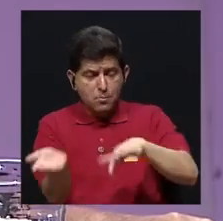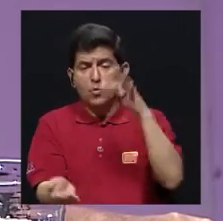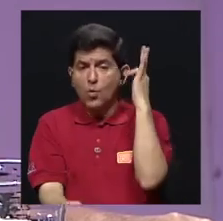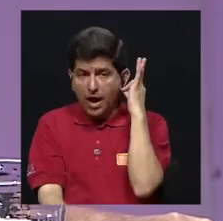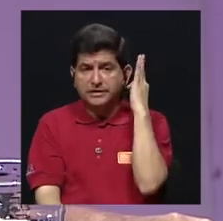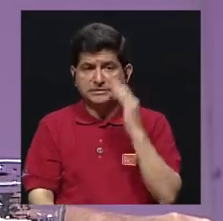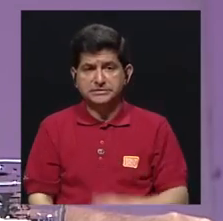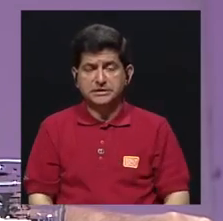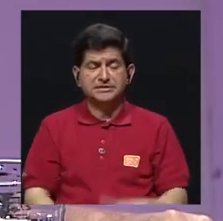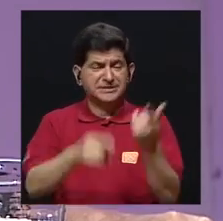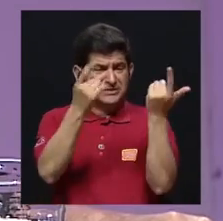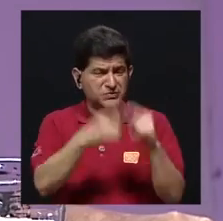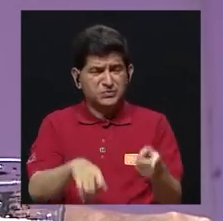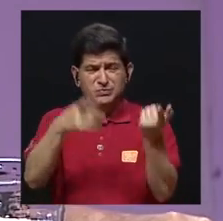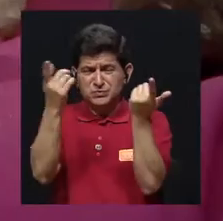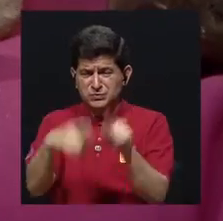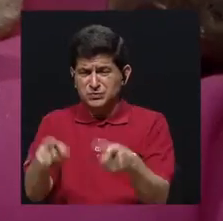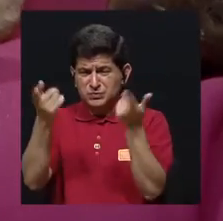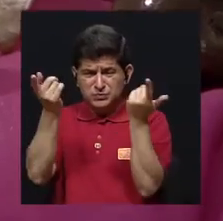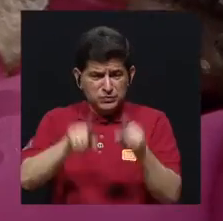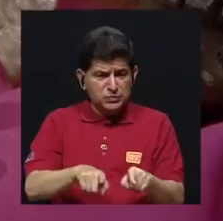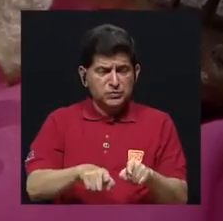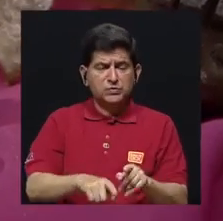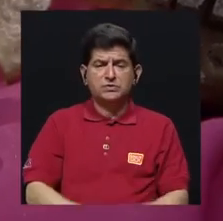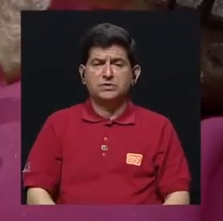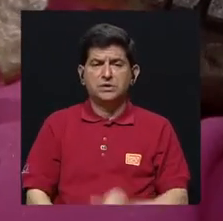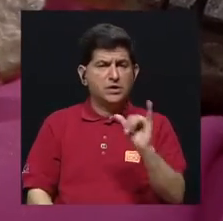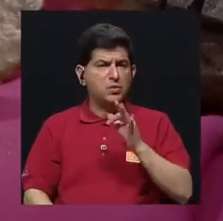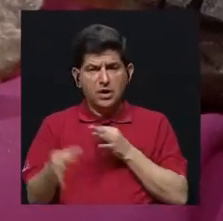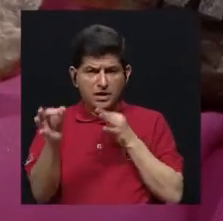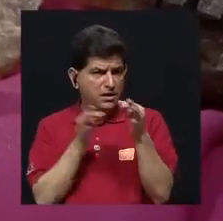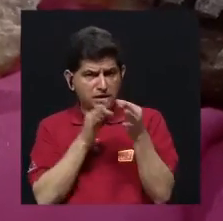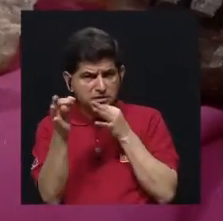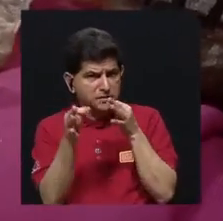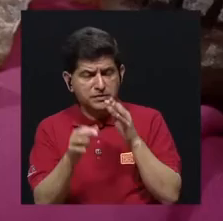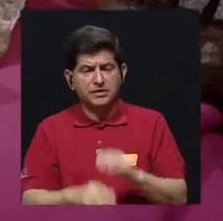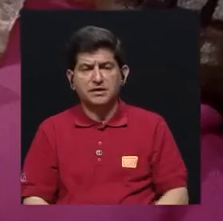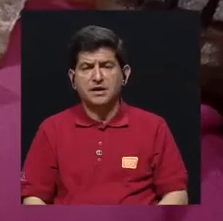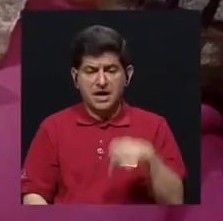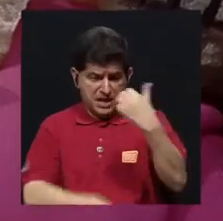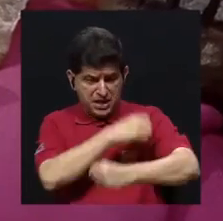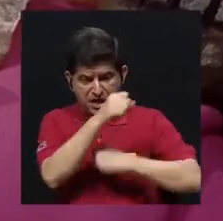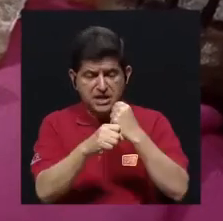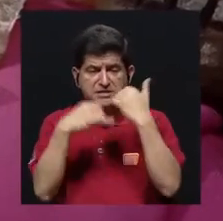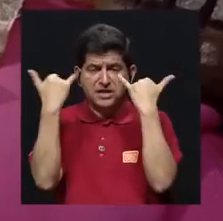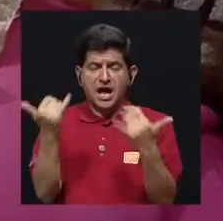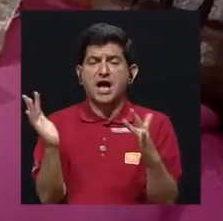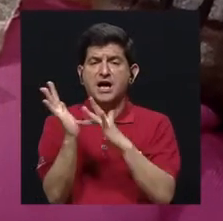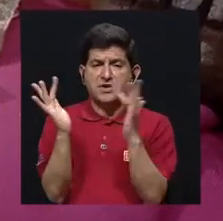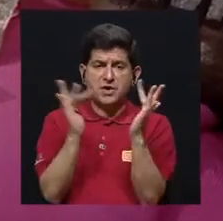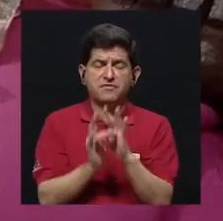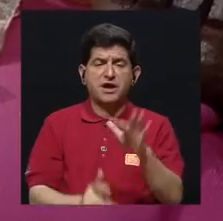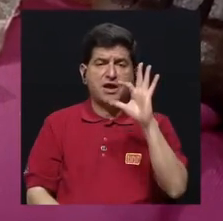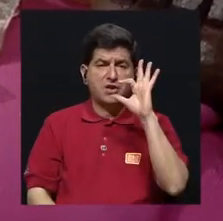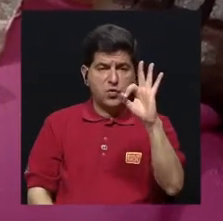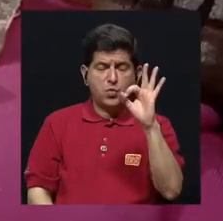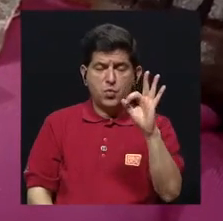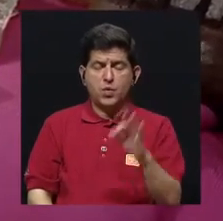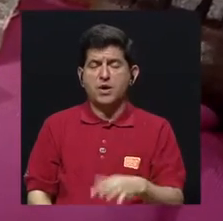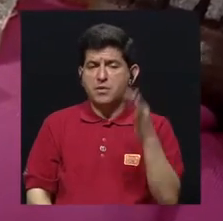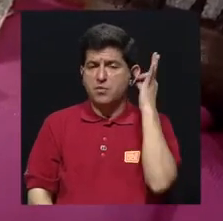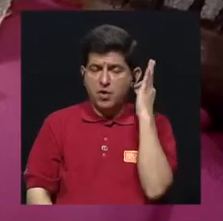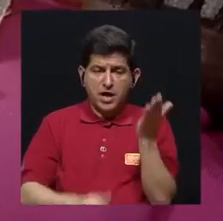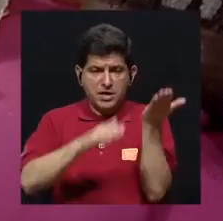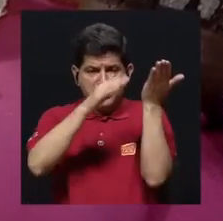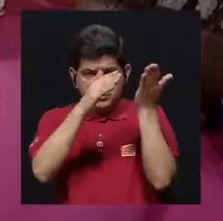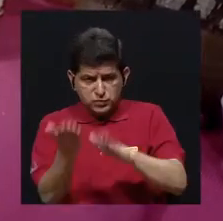contarles que a este año, ya en abril, han habido 9 muertes de mujeres, y a partir